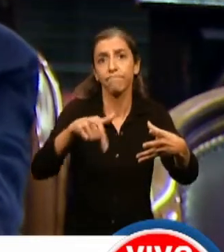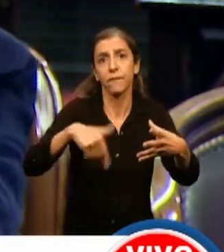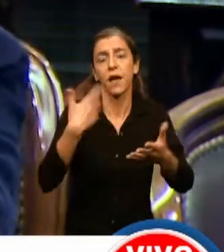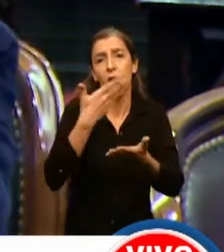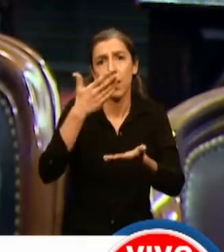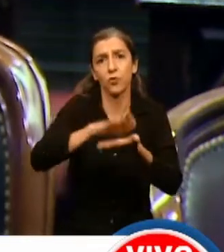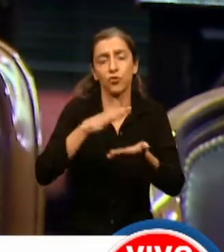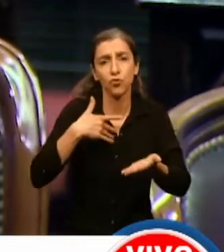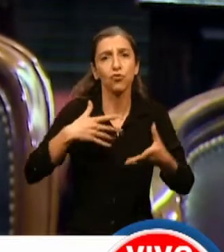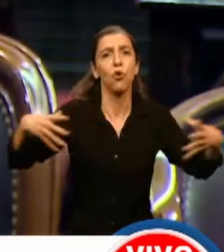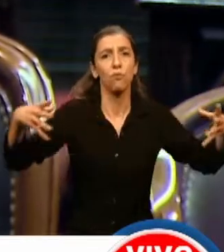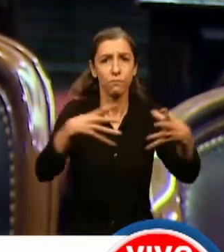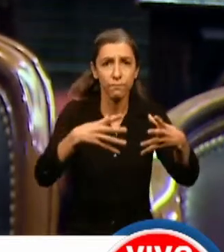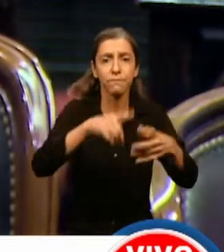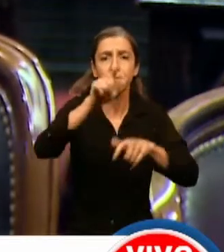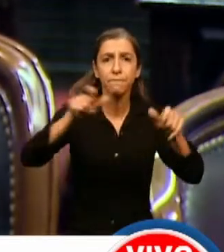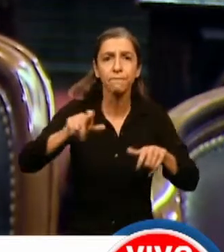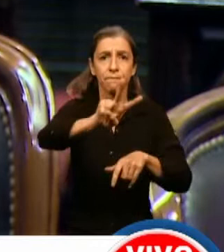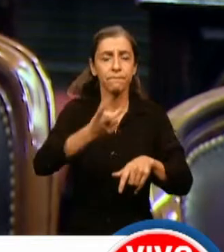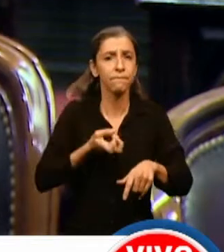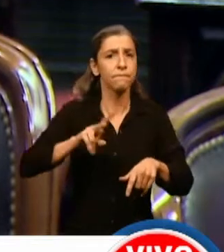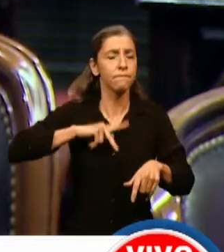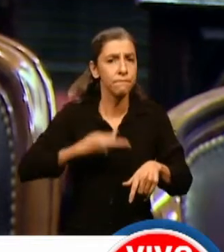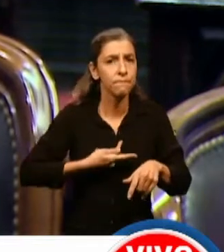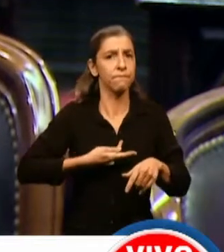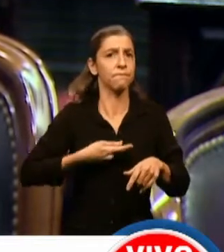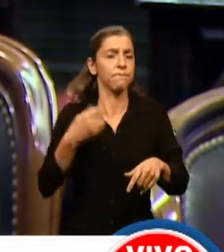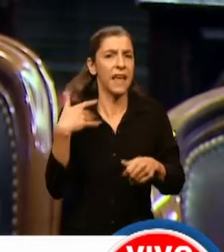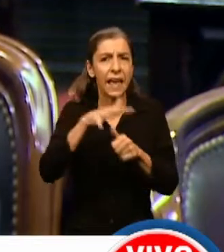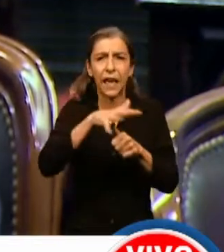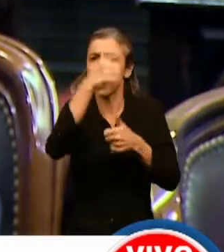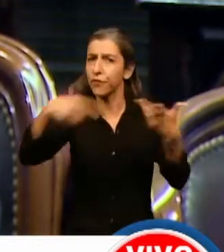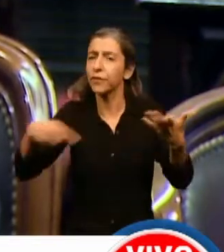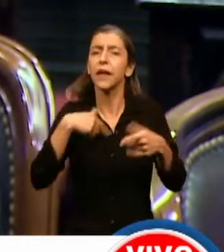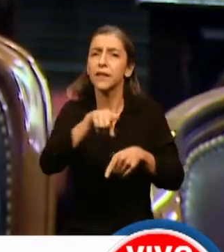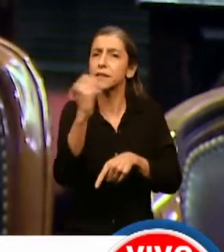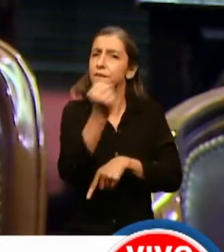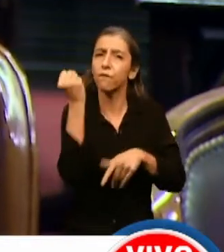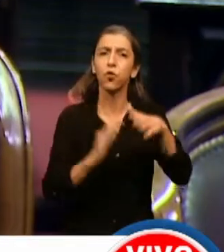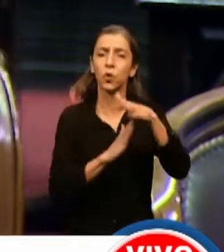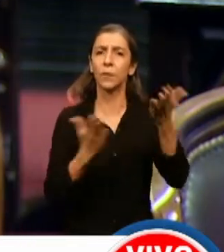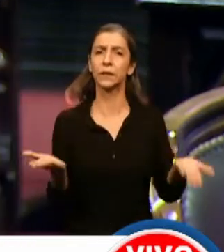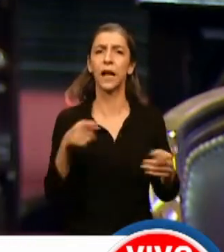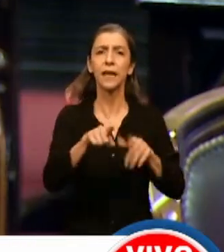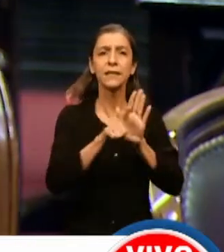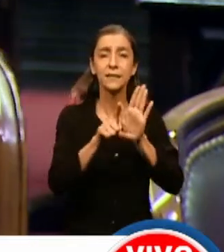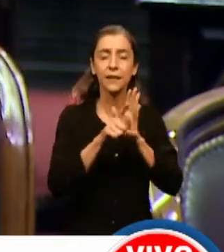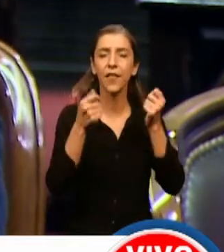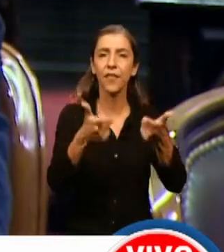travesti, transexual, transgénero, y que son leyes reparatorias y de progresividad de derechos.